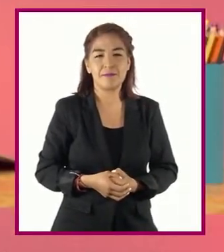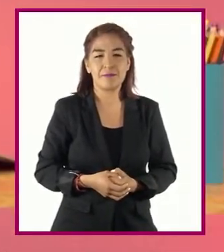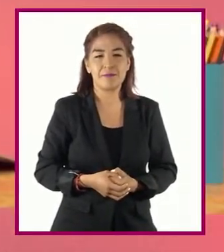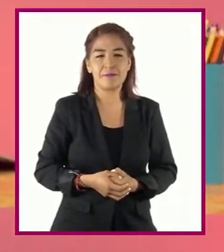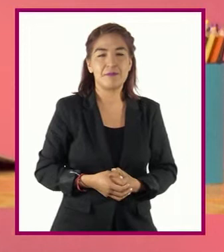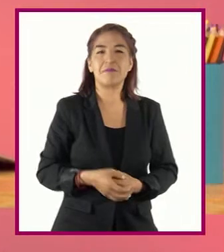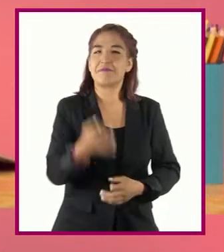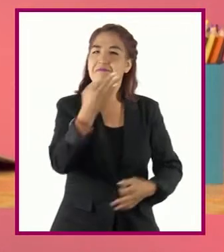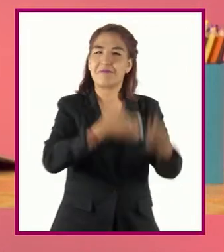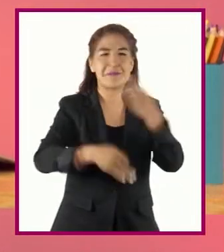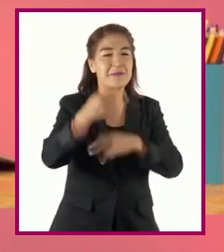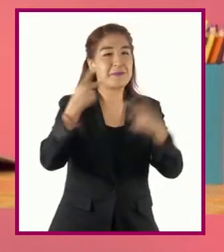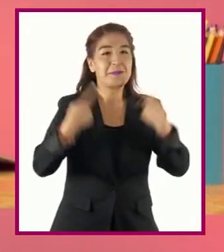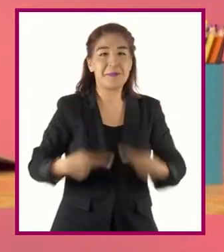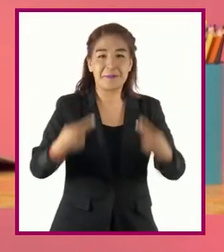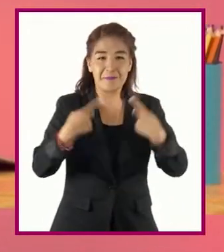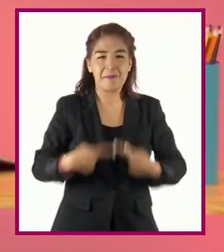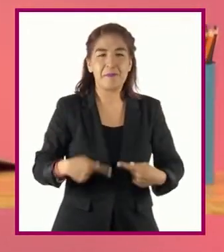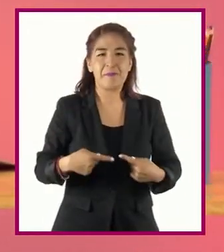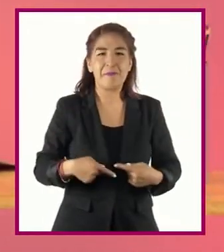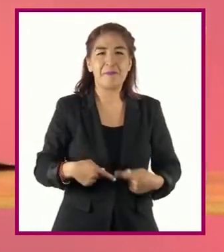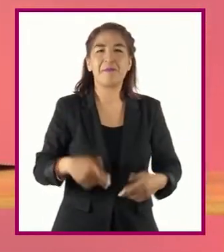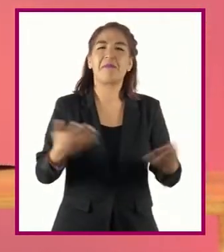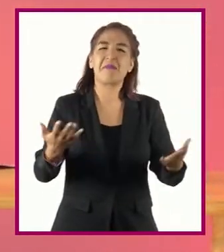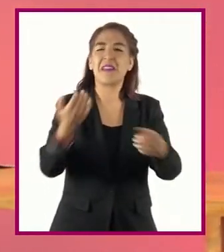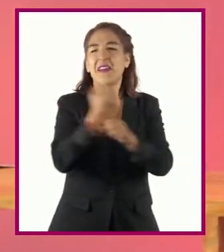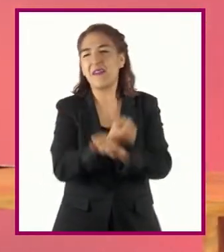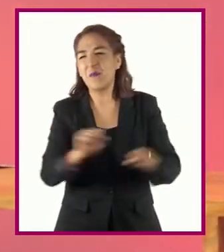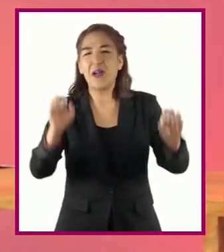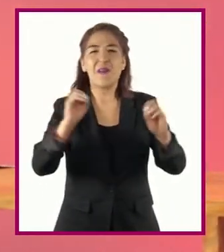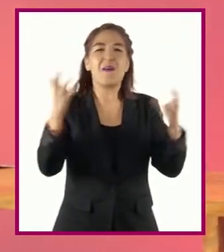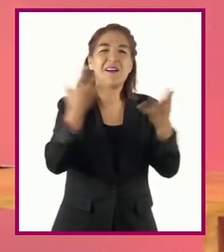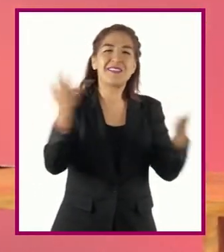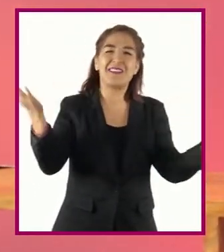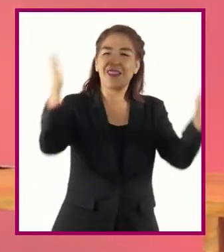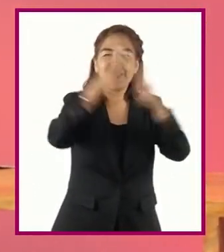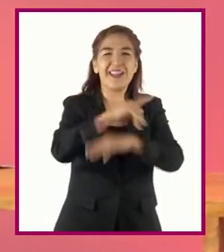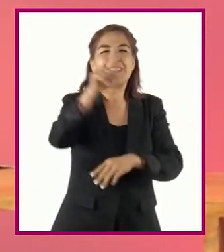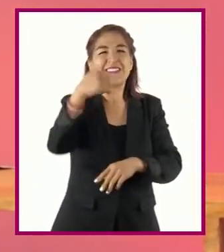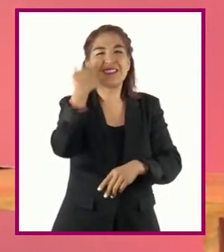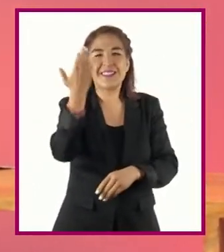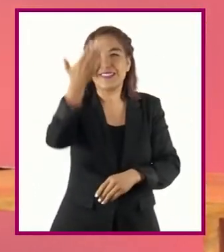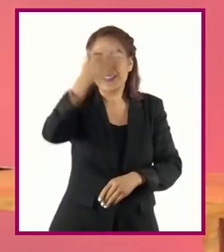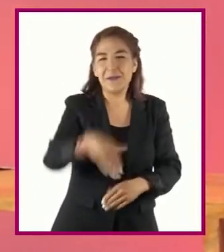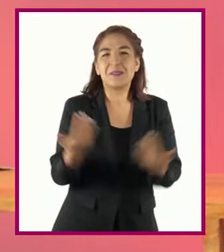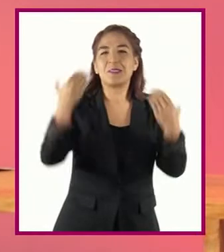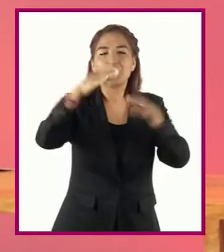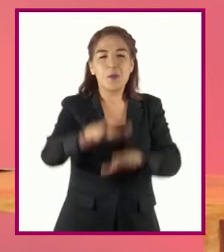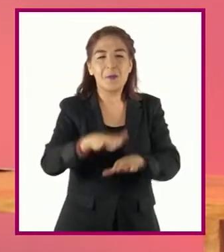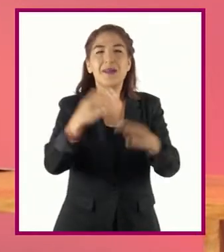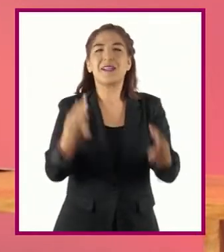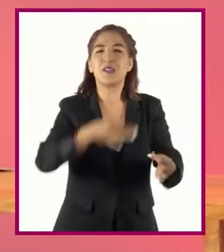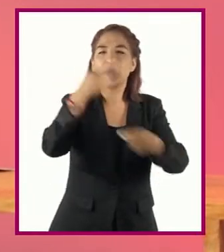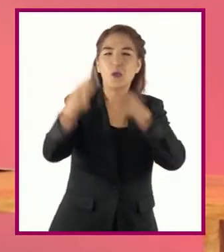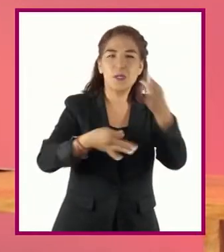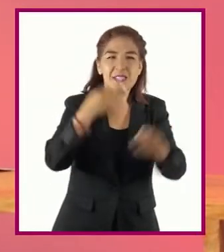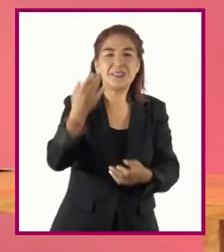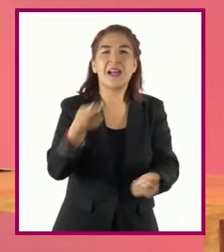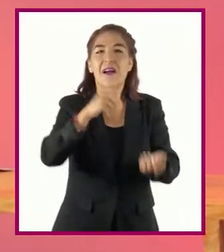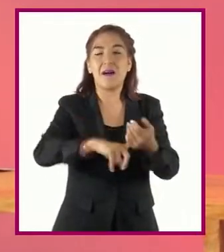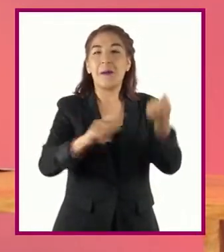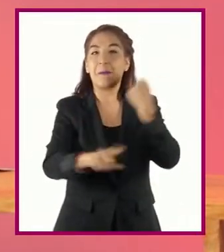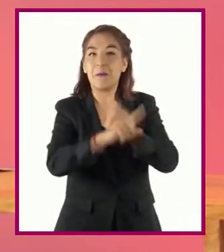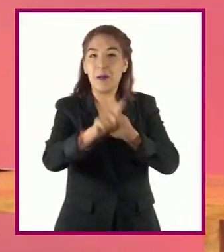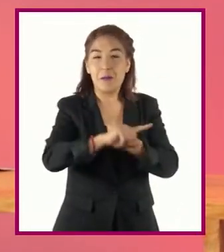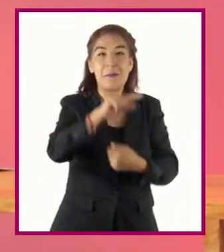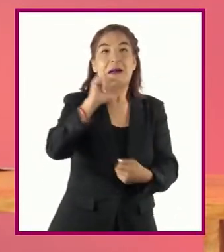Todos en algún momento de esparcimiento o cuando hemos querido saber más sobre algún acontecimiento que nos